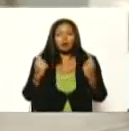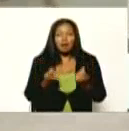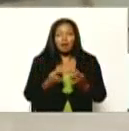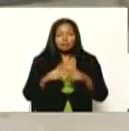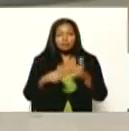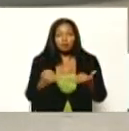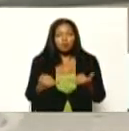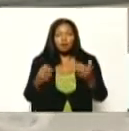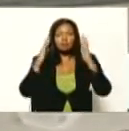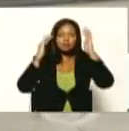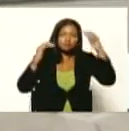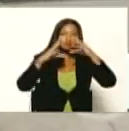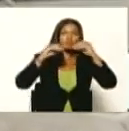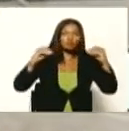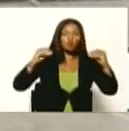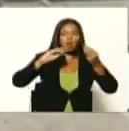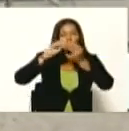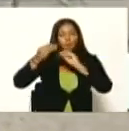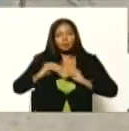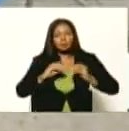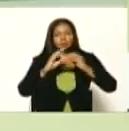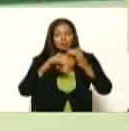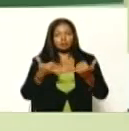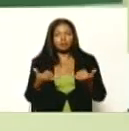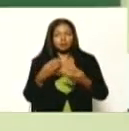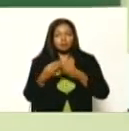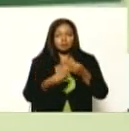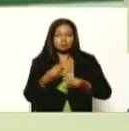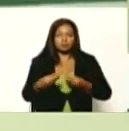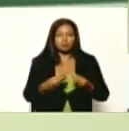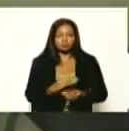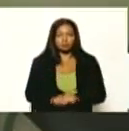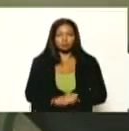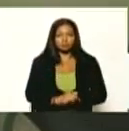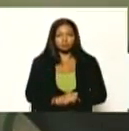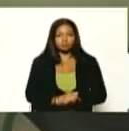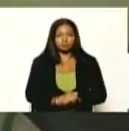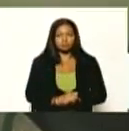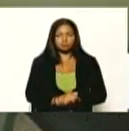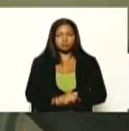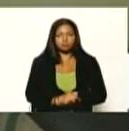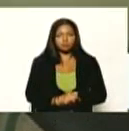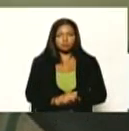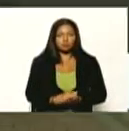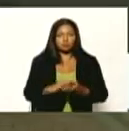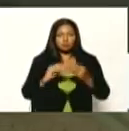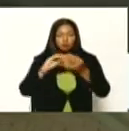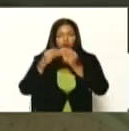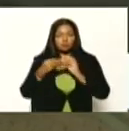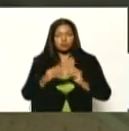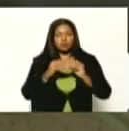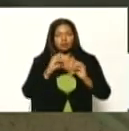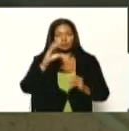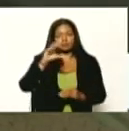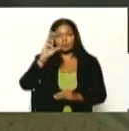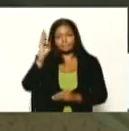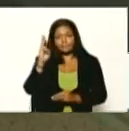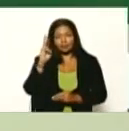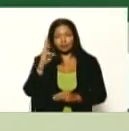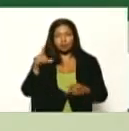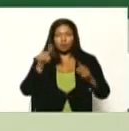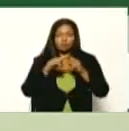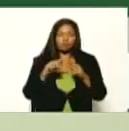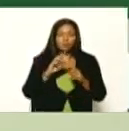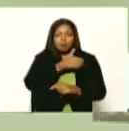aquí atento a todas las rehabilitaciones acá que se han hecho, a todas las reparaciones de los CP. Estuvimos también presentes jefes